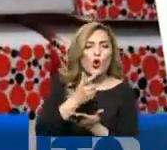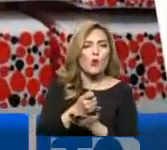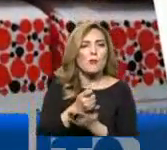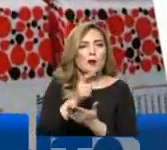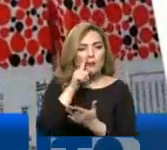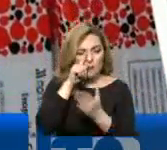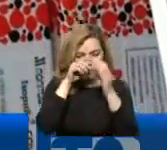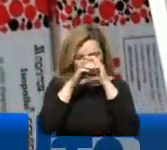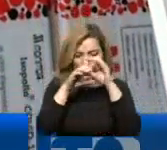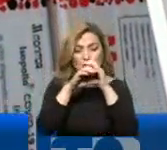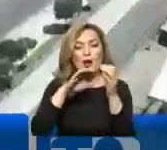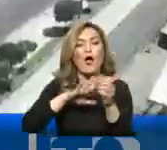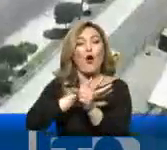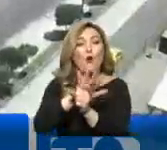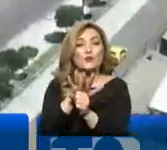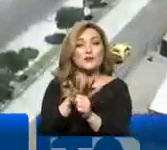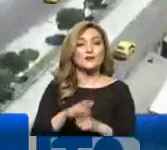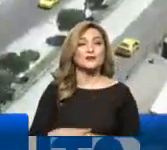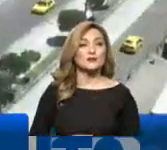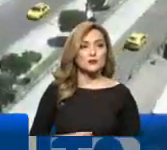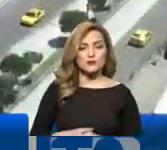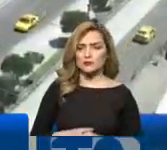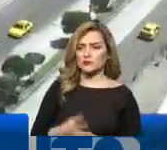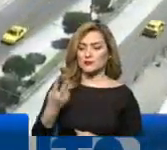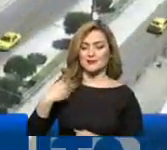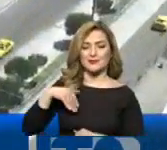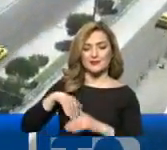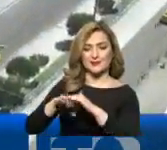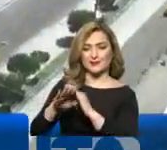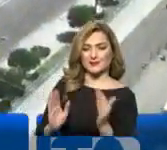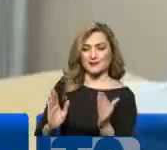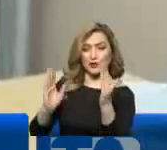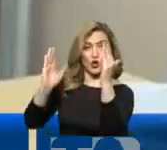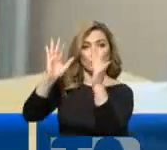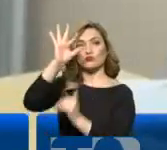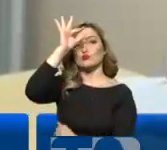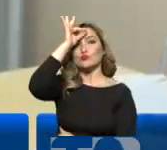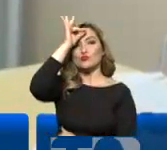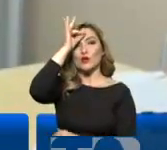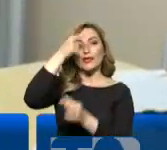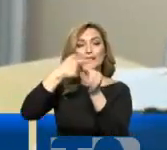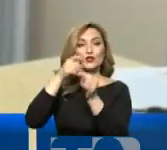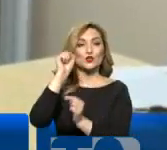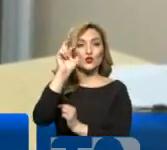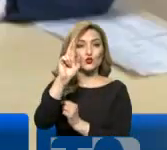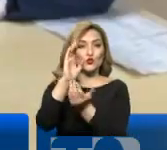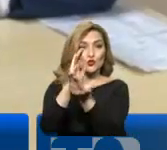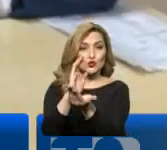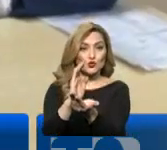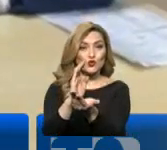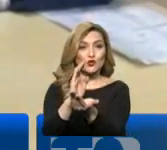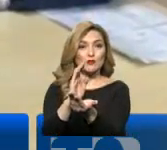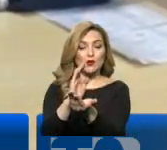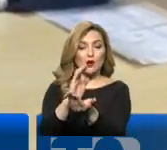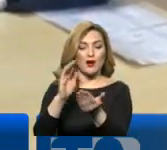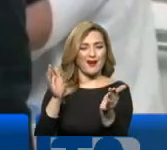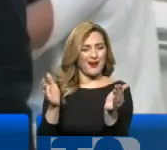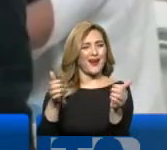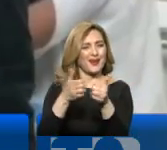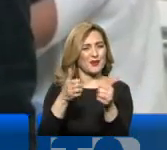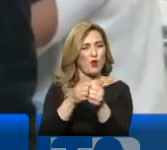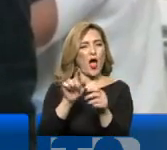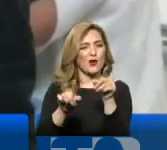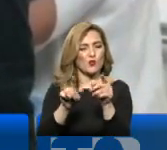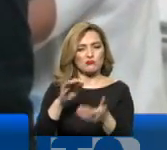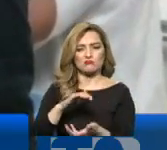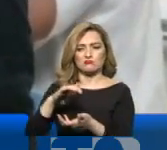las pruebas del COVID-19. Además, allanaron las instalaciones del Hospital Quito Sur del IES, donde fueron entregadas algunas